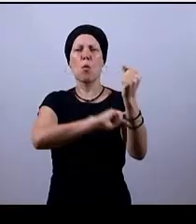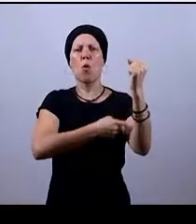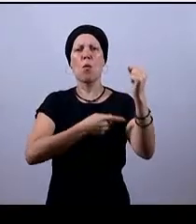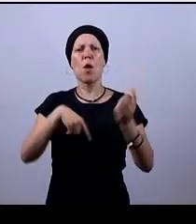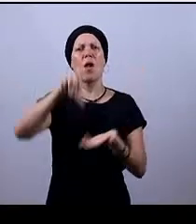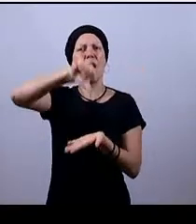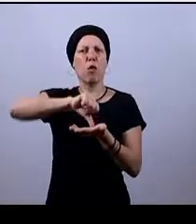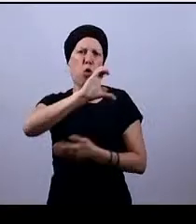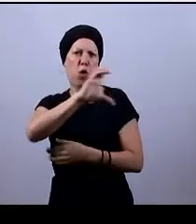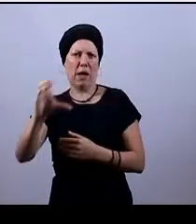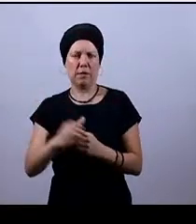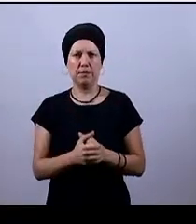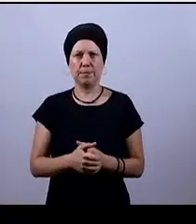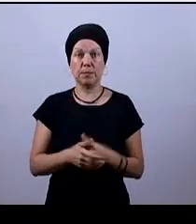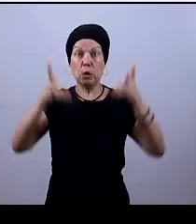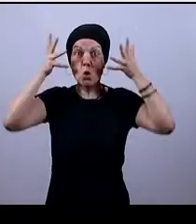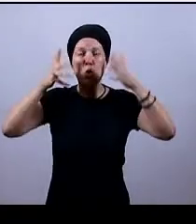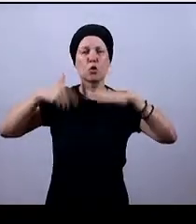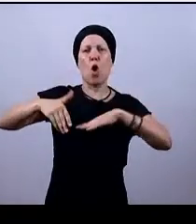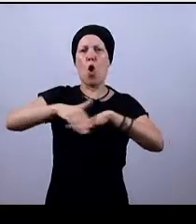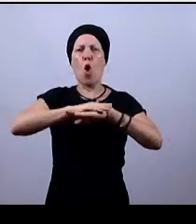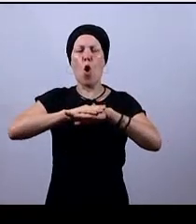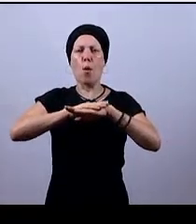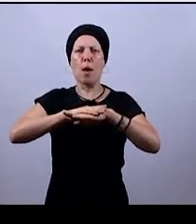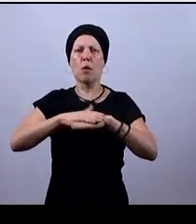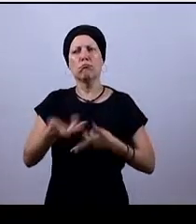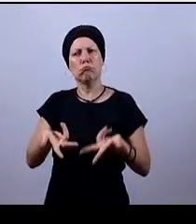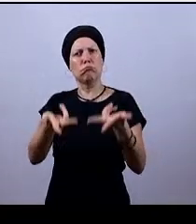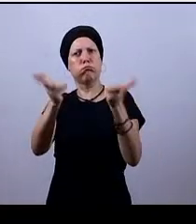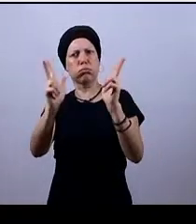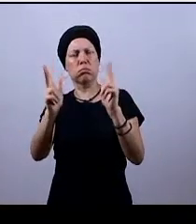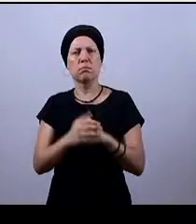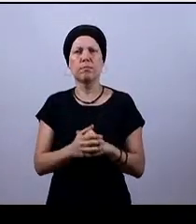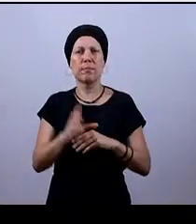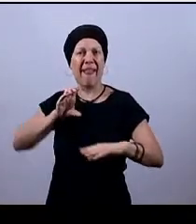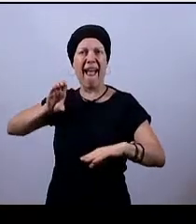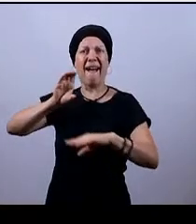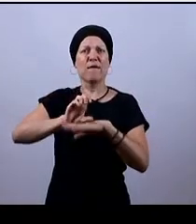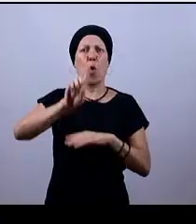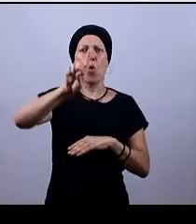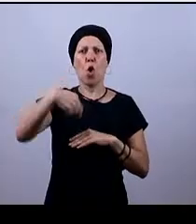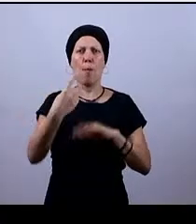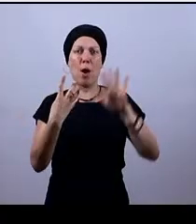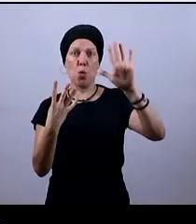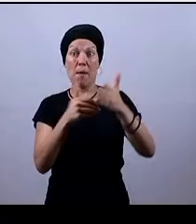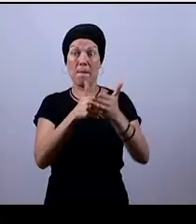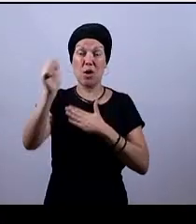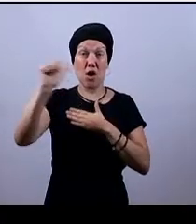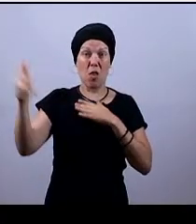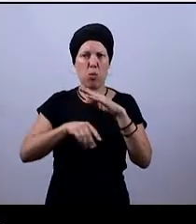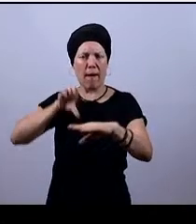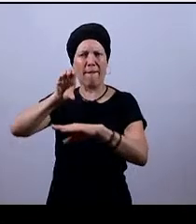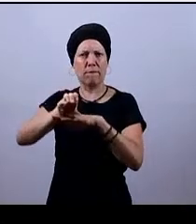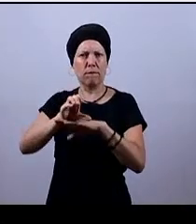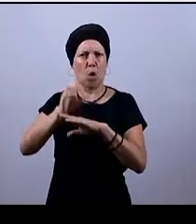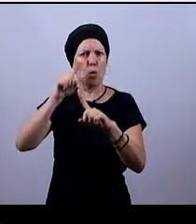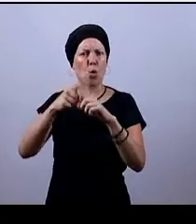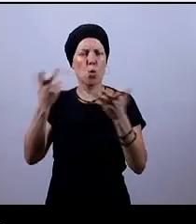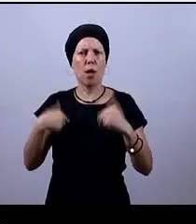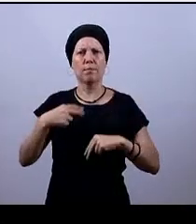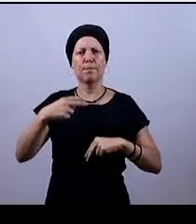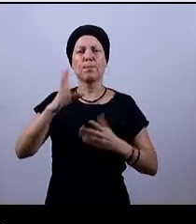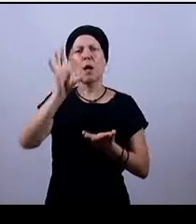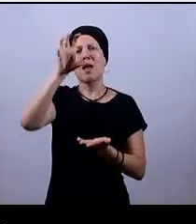ciudad de Cáceres. El Consejo de Gobierno ha autorizado una inversión de 1,9 millones de euros para construir un nuevo